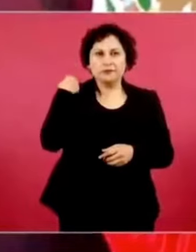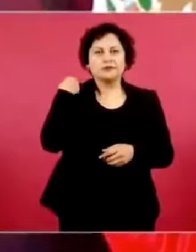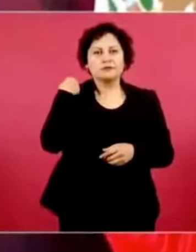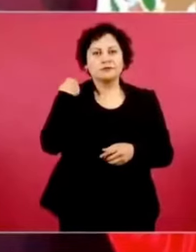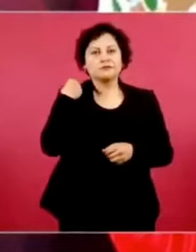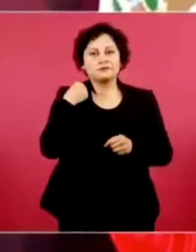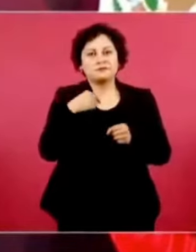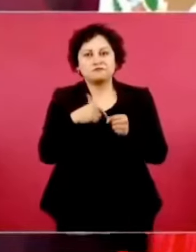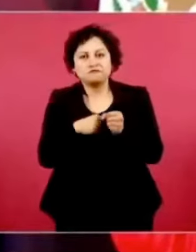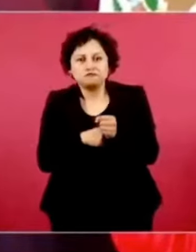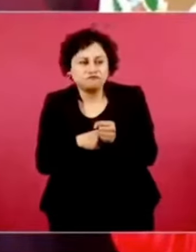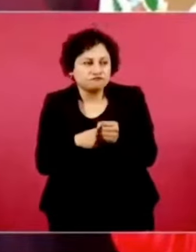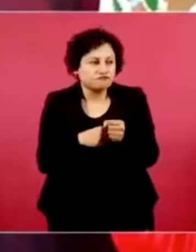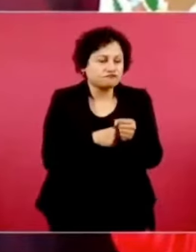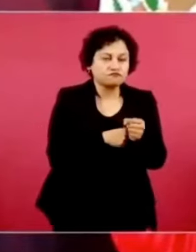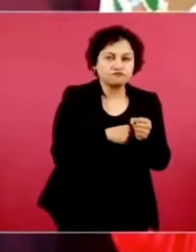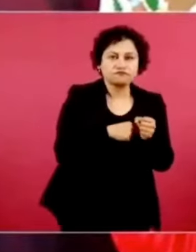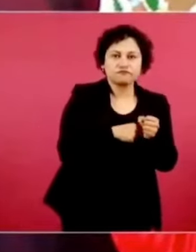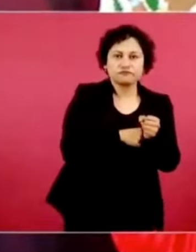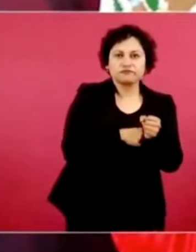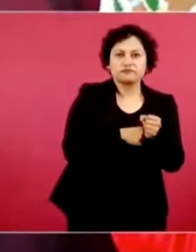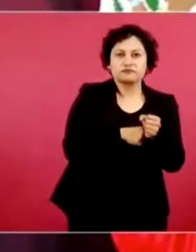se reconocía.